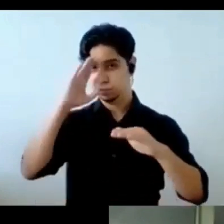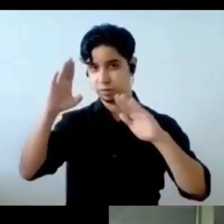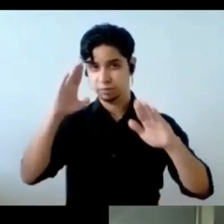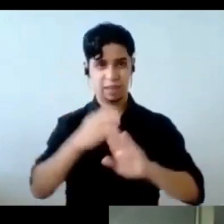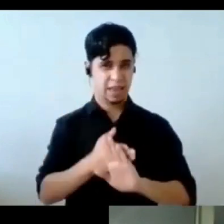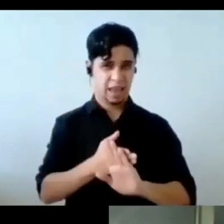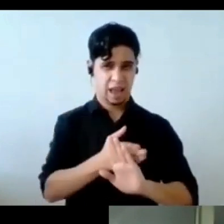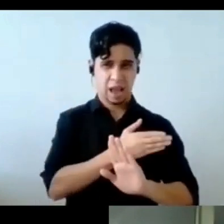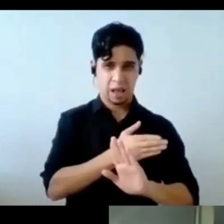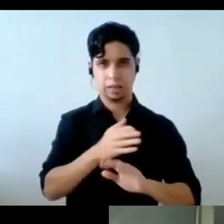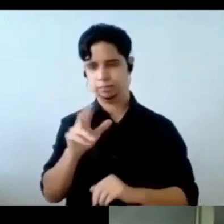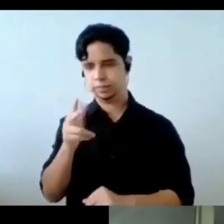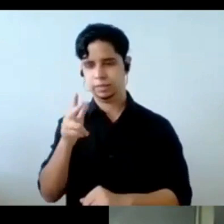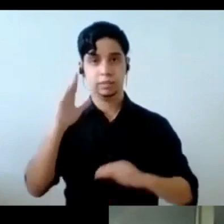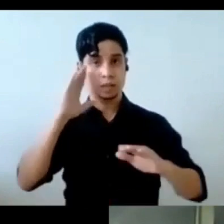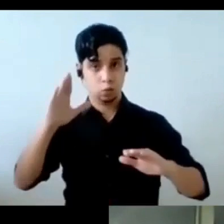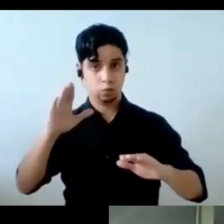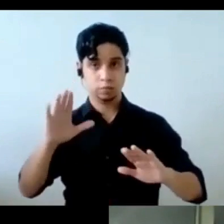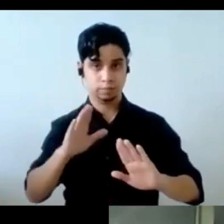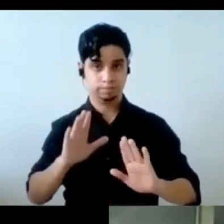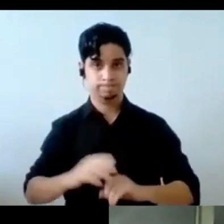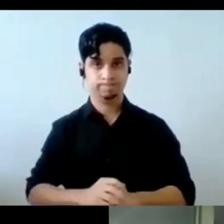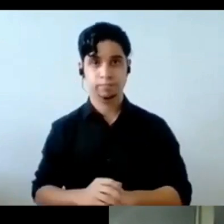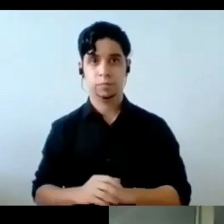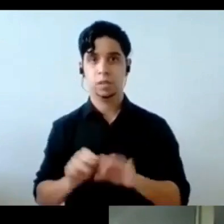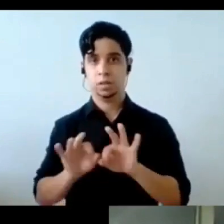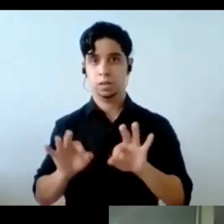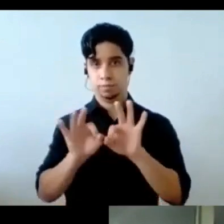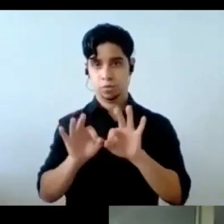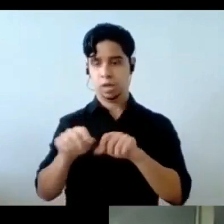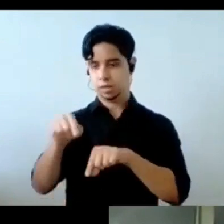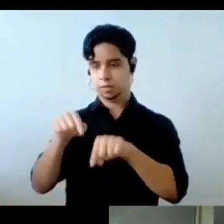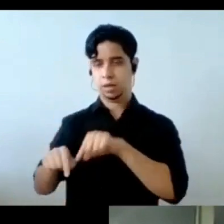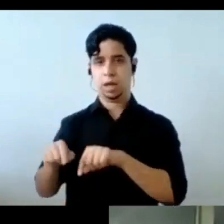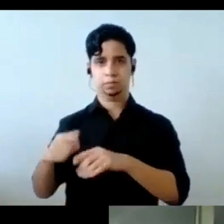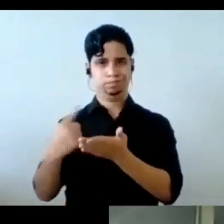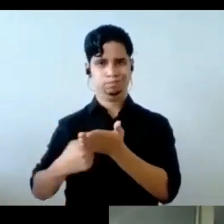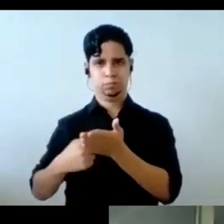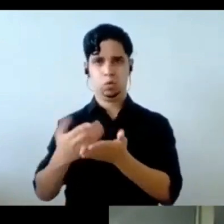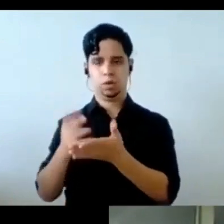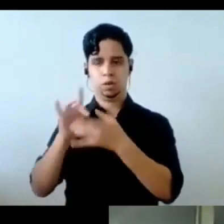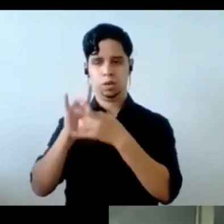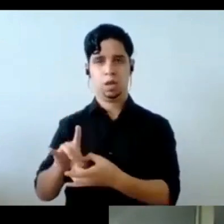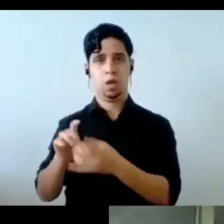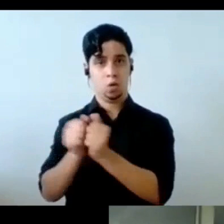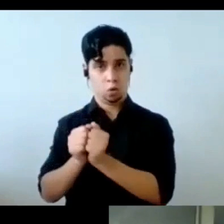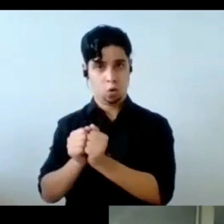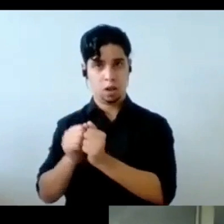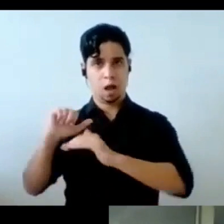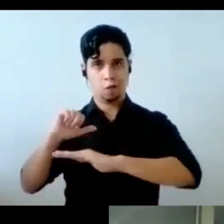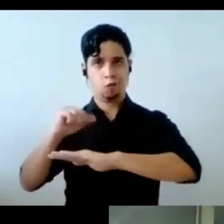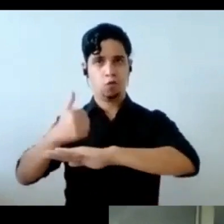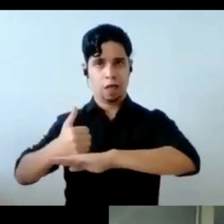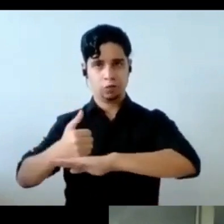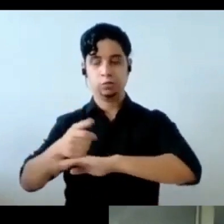al tercer saludo que tengo pendiente, déjame volver un momento a la fundación, porque también otro trabajo que se está